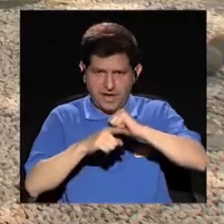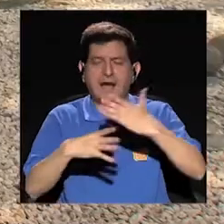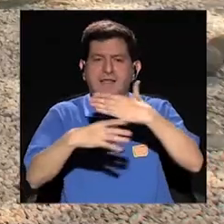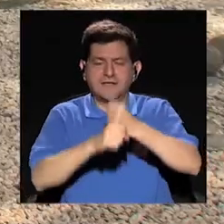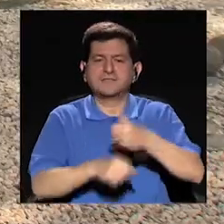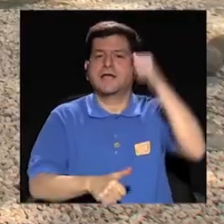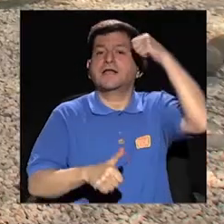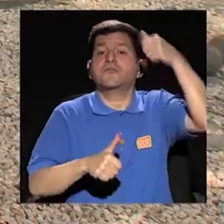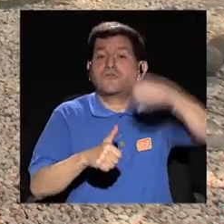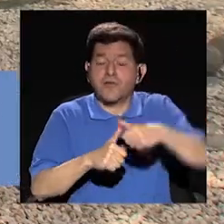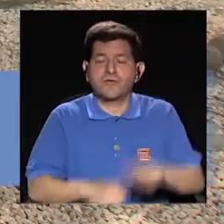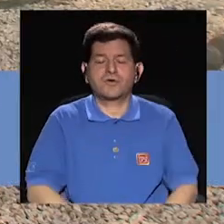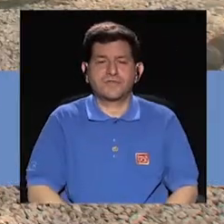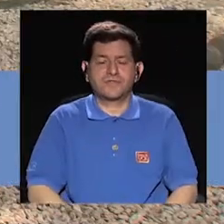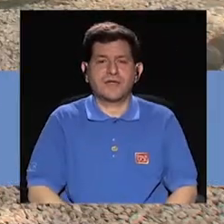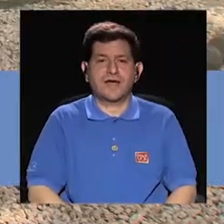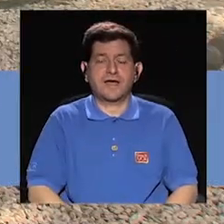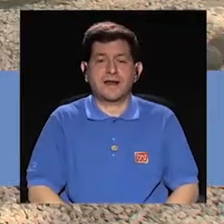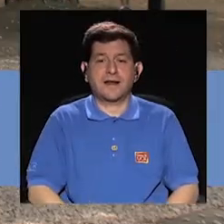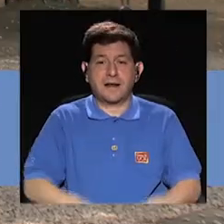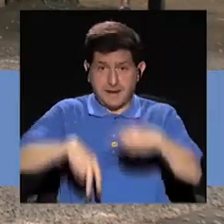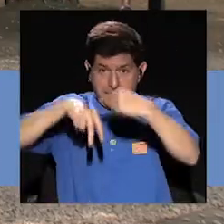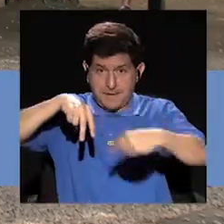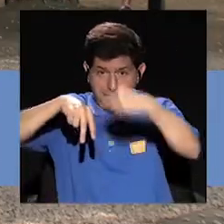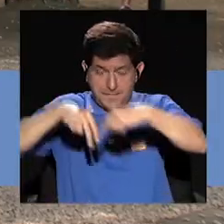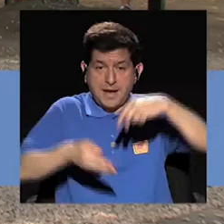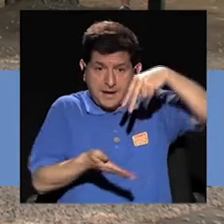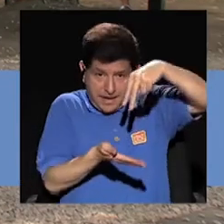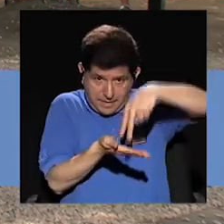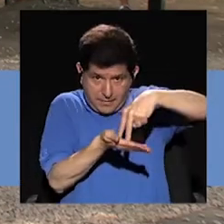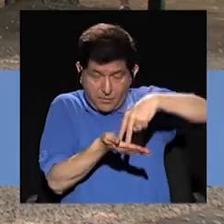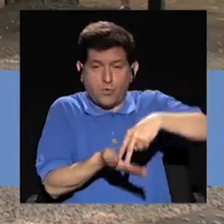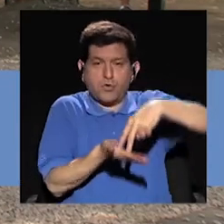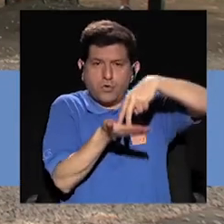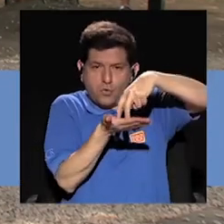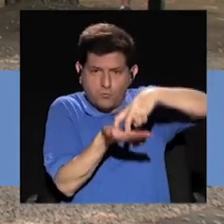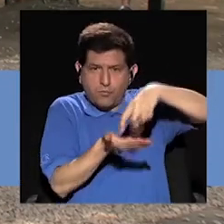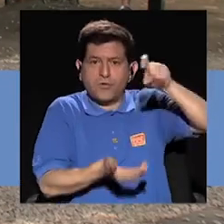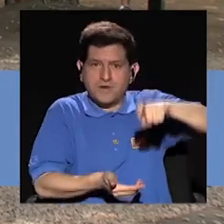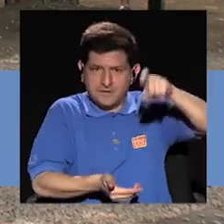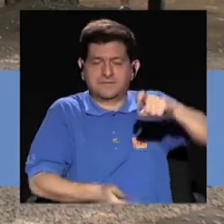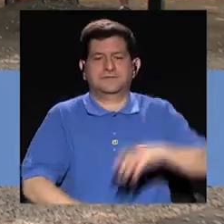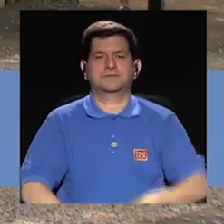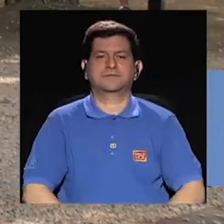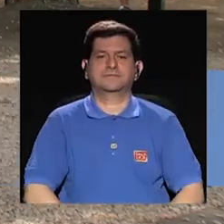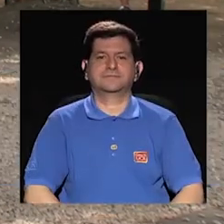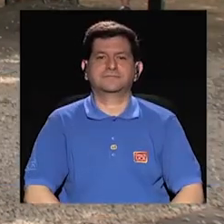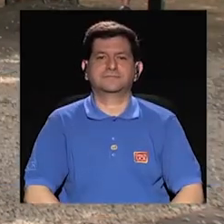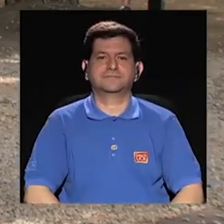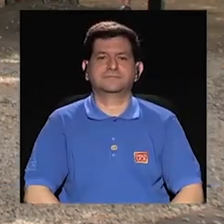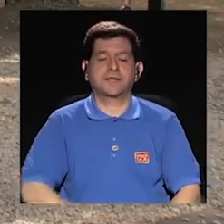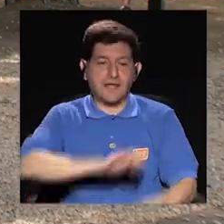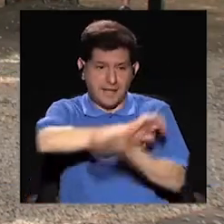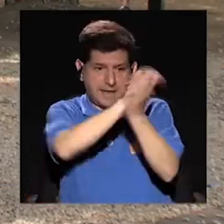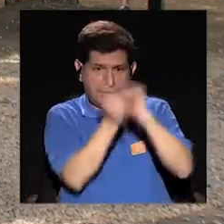Vamos a hacer 5 de cada ejercicio y recordemos que la pierna que está apoyando está un poquitito flexionada.